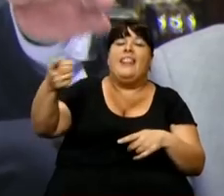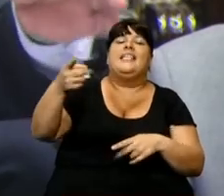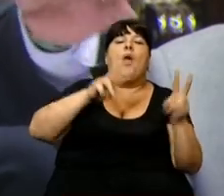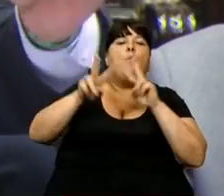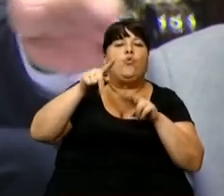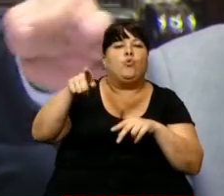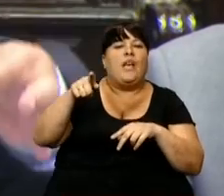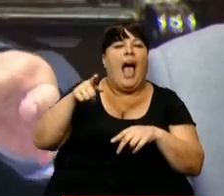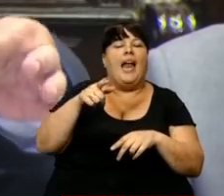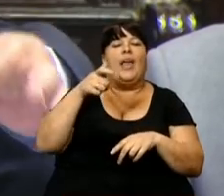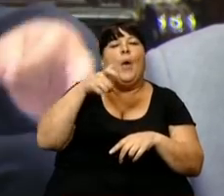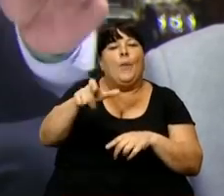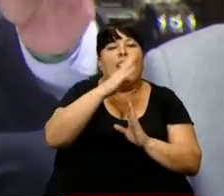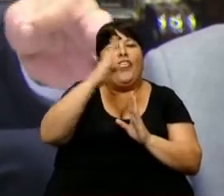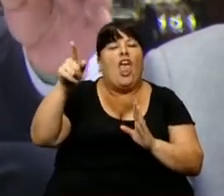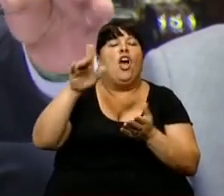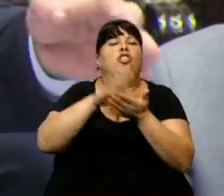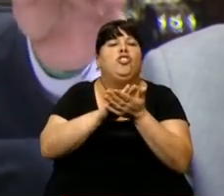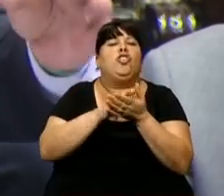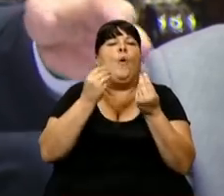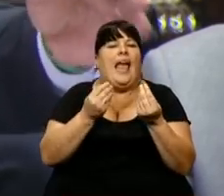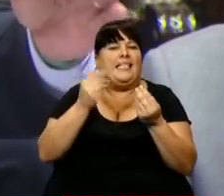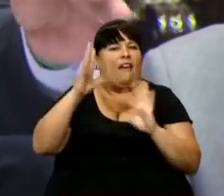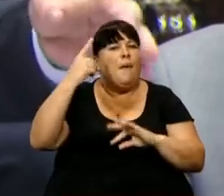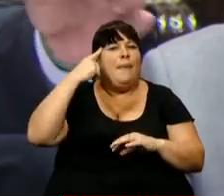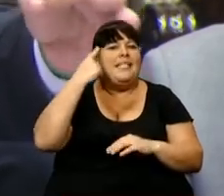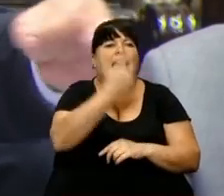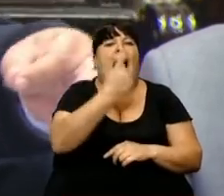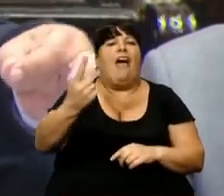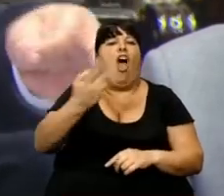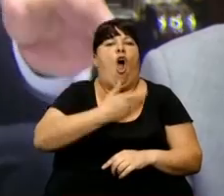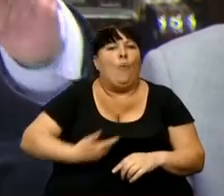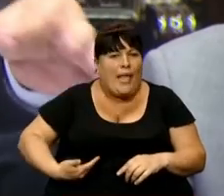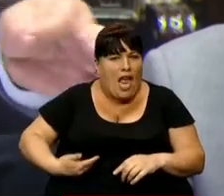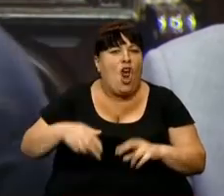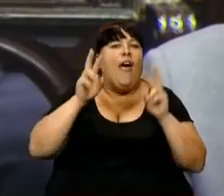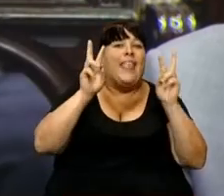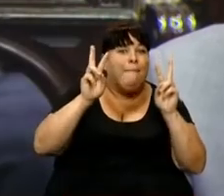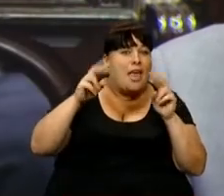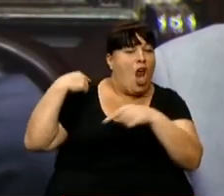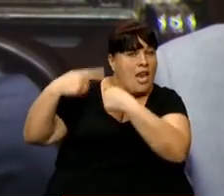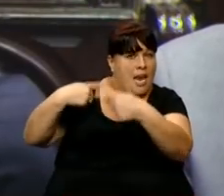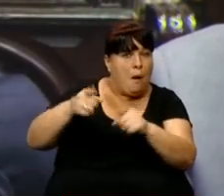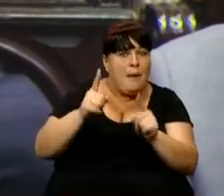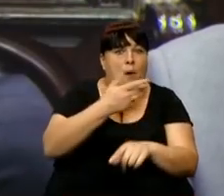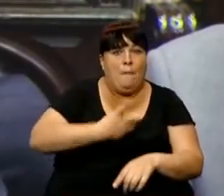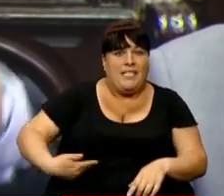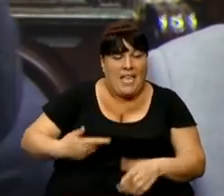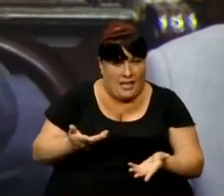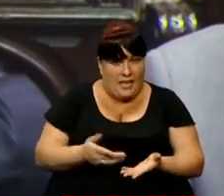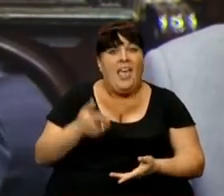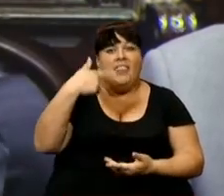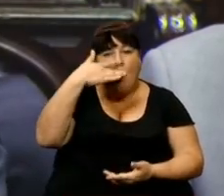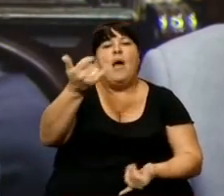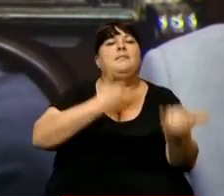busquen en la videoteca la caracterización ideológica de cada gobierno del peronismo que ha hecho el actual presidente y que